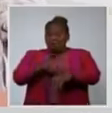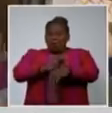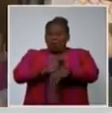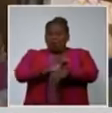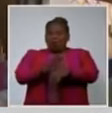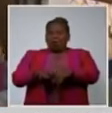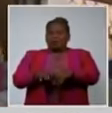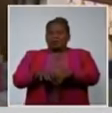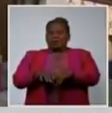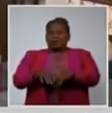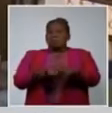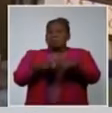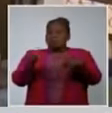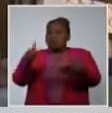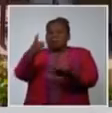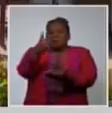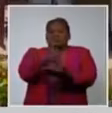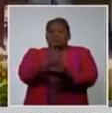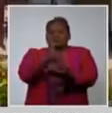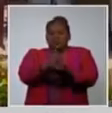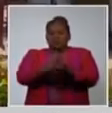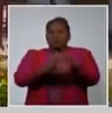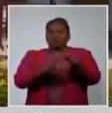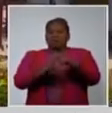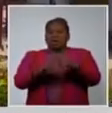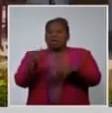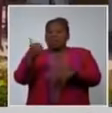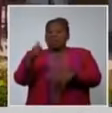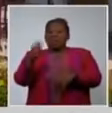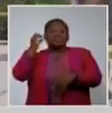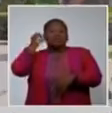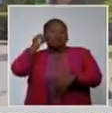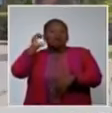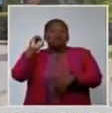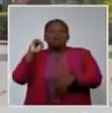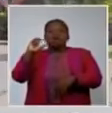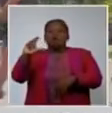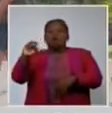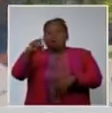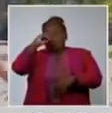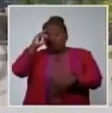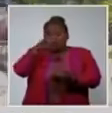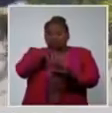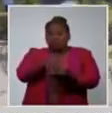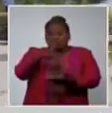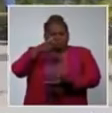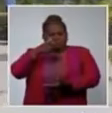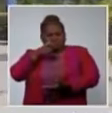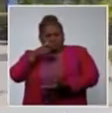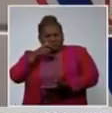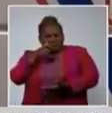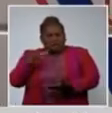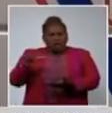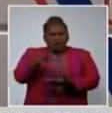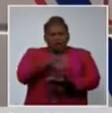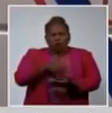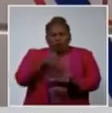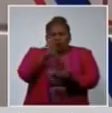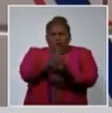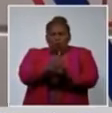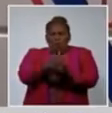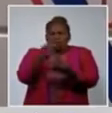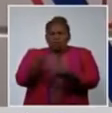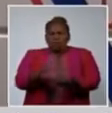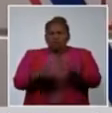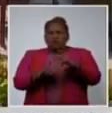cabecera diez focos epidemiológicos se encuentran bajo vigilancia en la provincia todos ubicados en la ciudad capital dos de